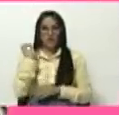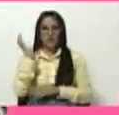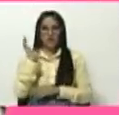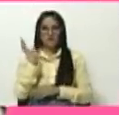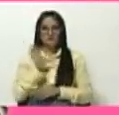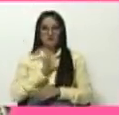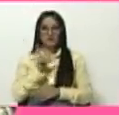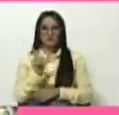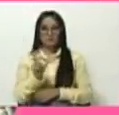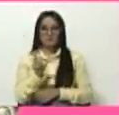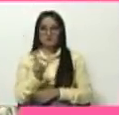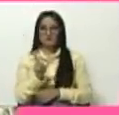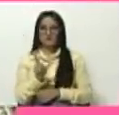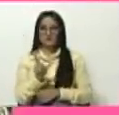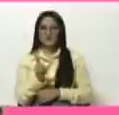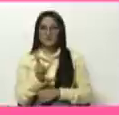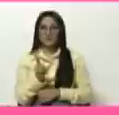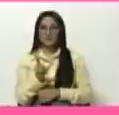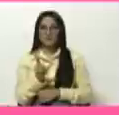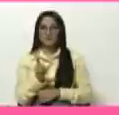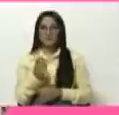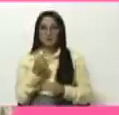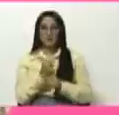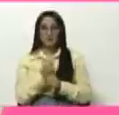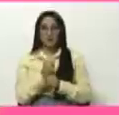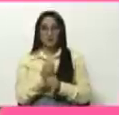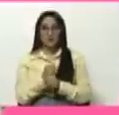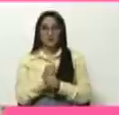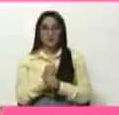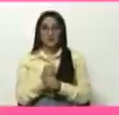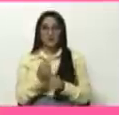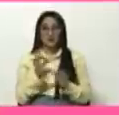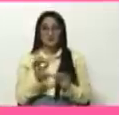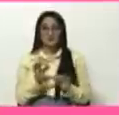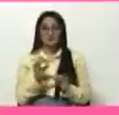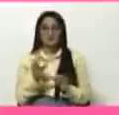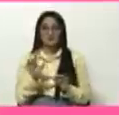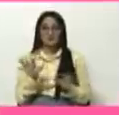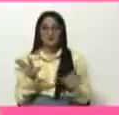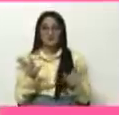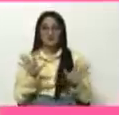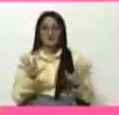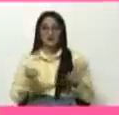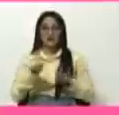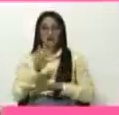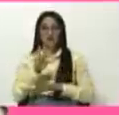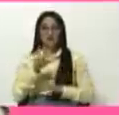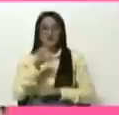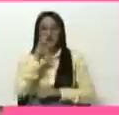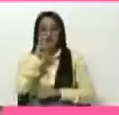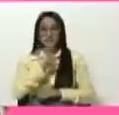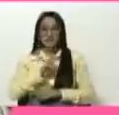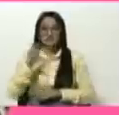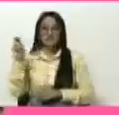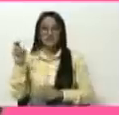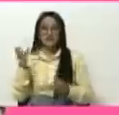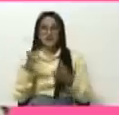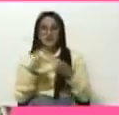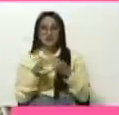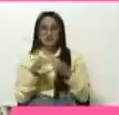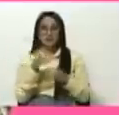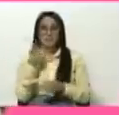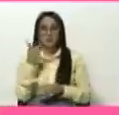del Partido Socialista Unido de Venezuela. Esta jornada se realiza a propósito del 14º aniversario de la Organización